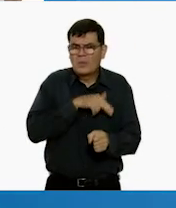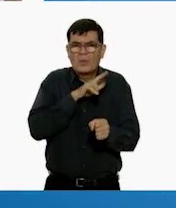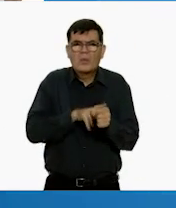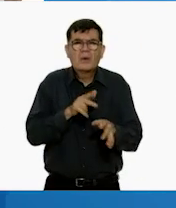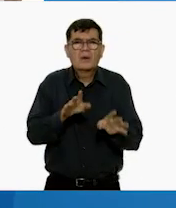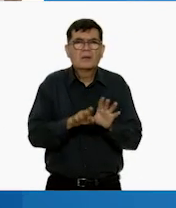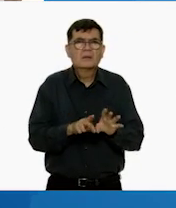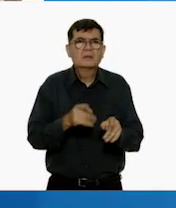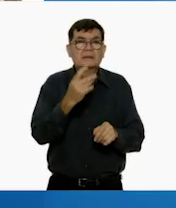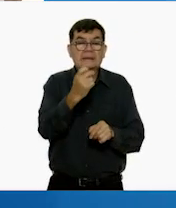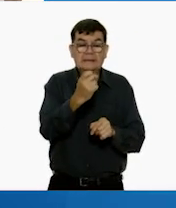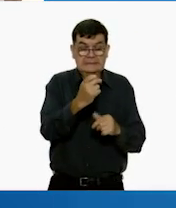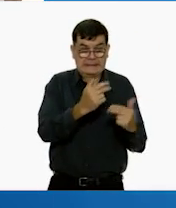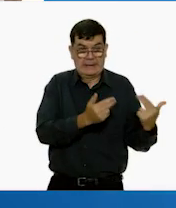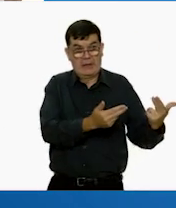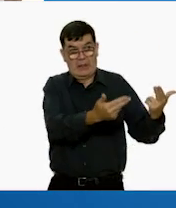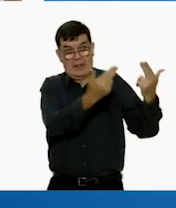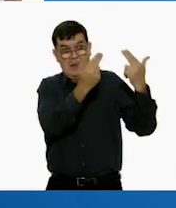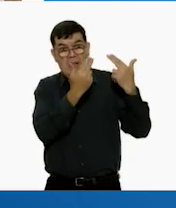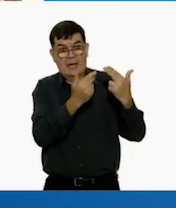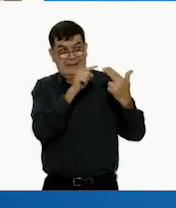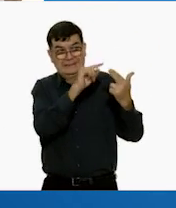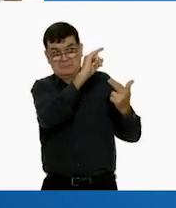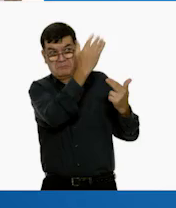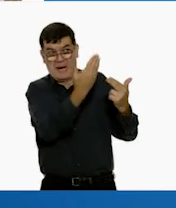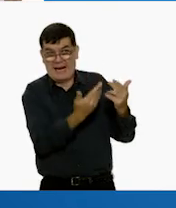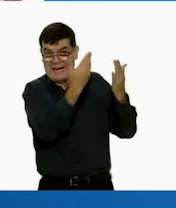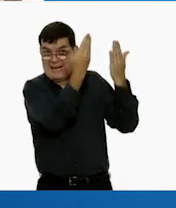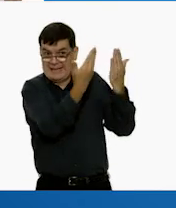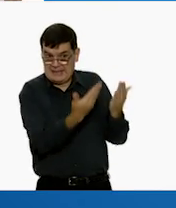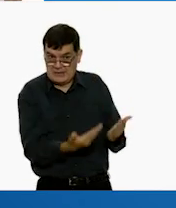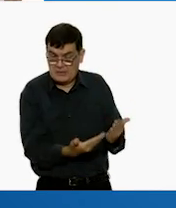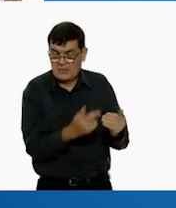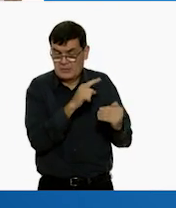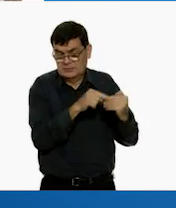Entonces, creo que este legado, esta imagen que nos deja para la